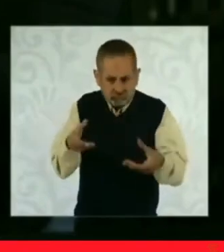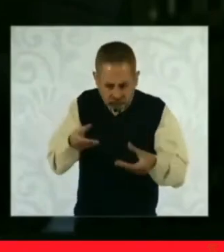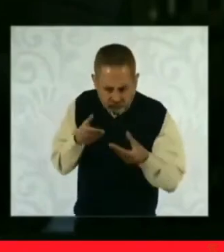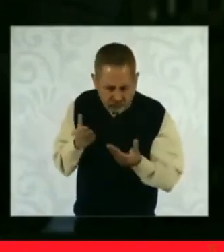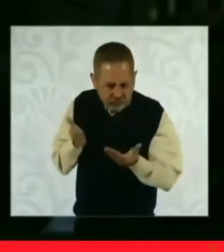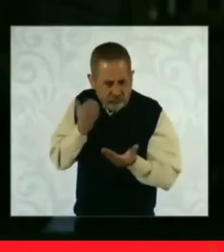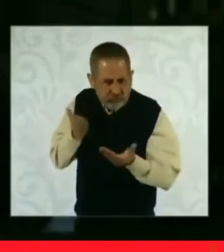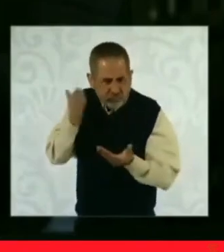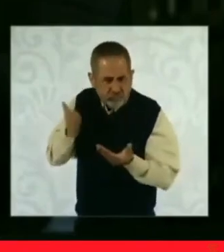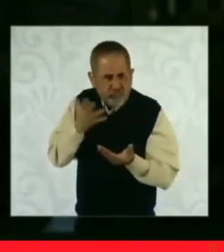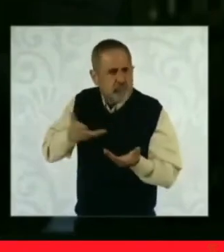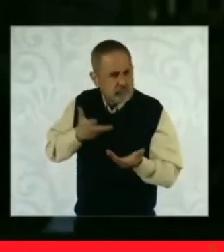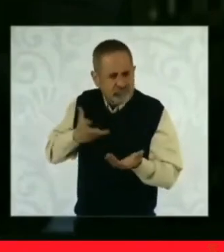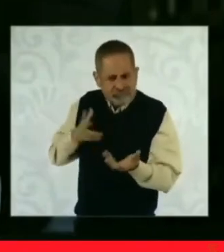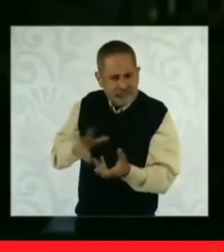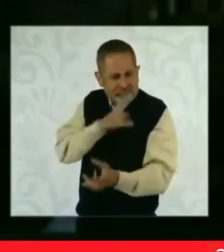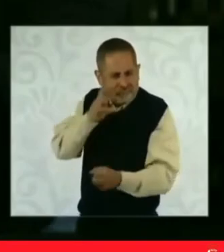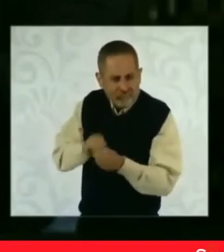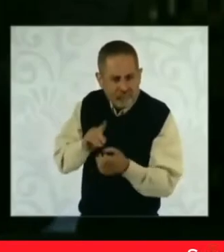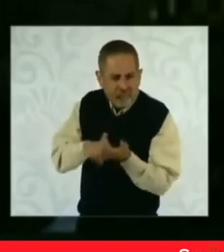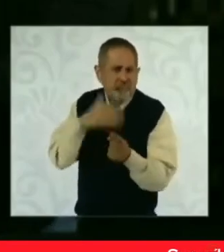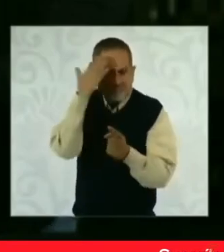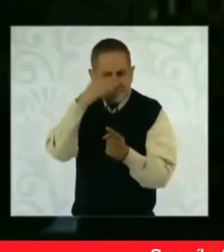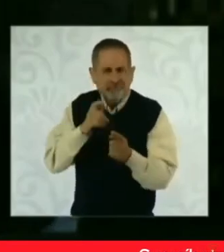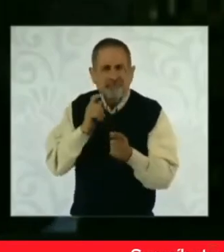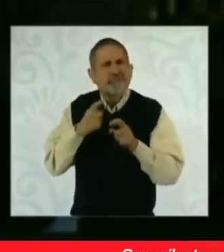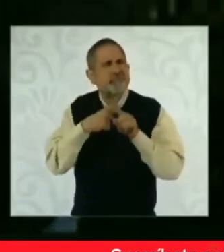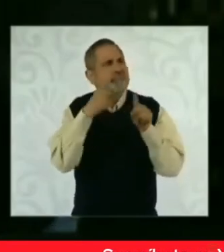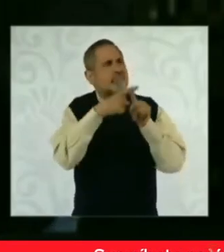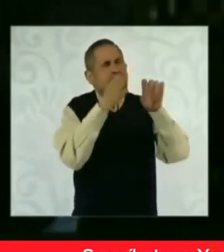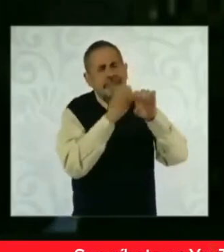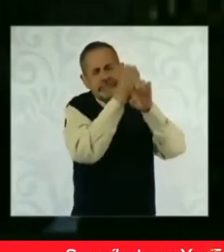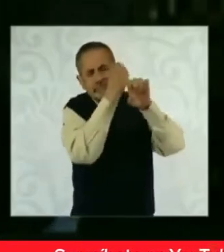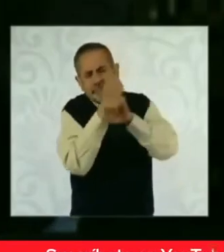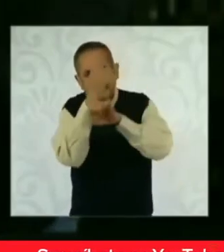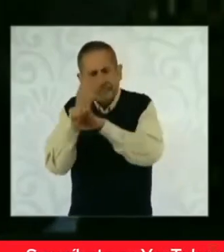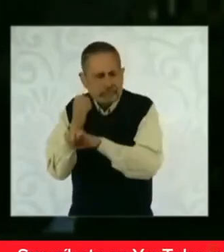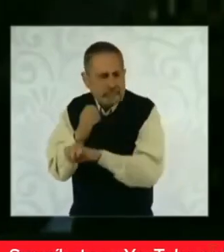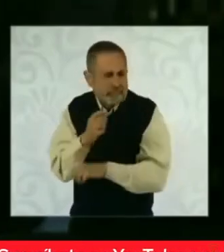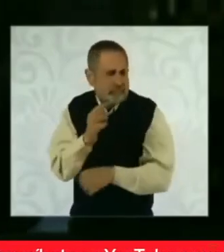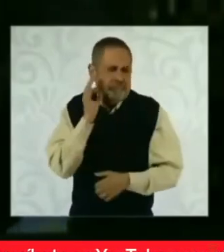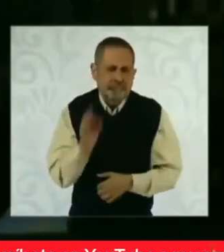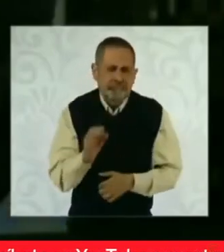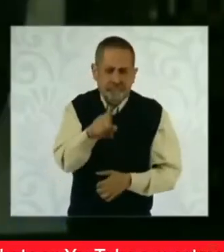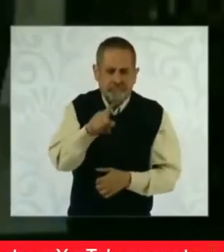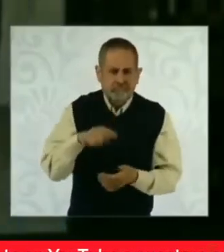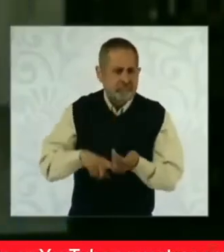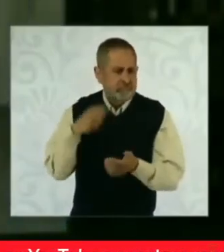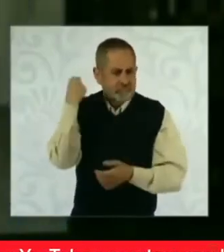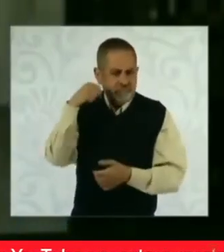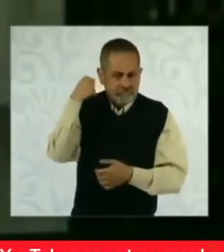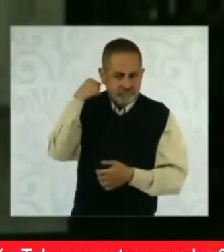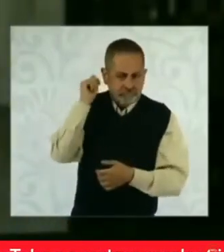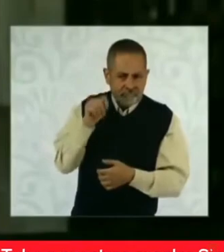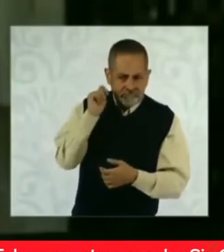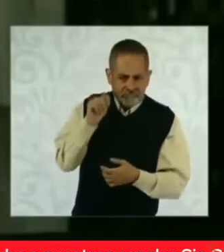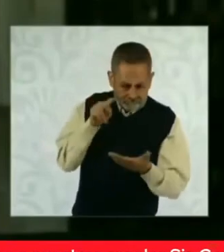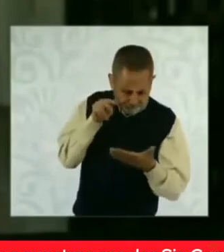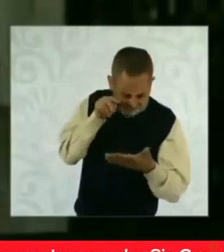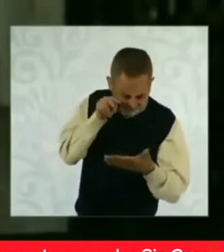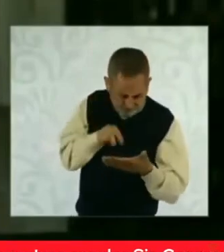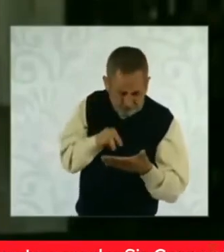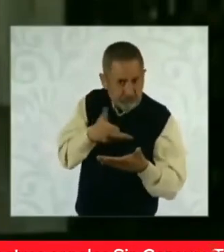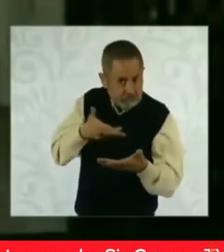tipo de situaciones de violencia que se dan, sabemos que en varios estados, pero en este caso, como se habían dado algunos actos de violencia en